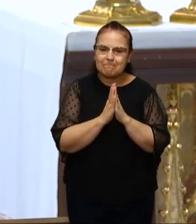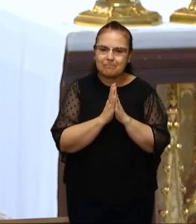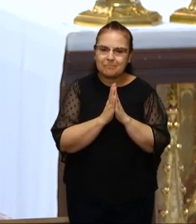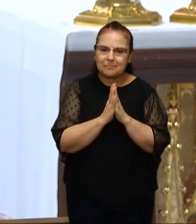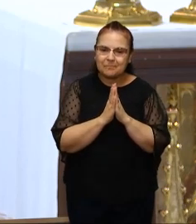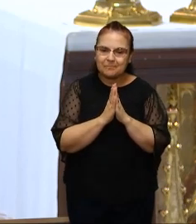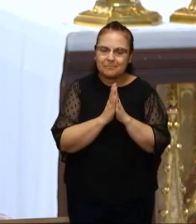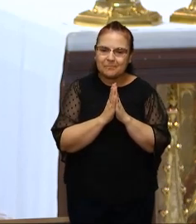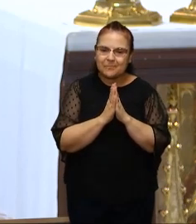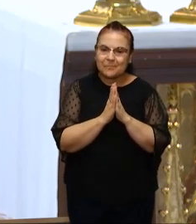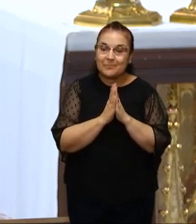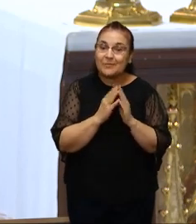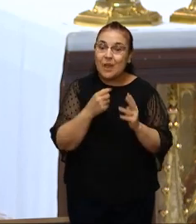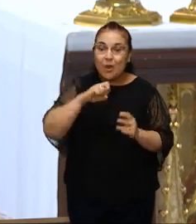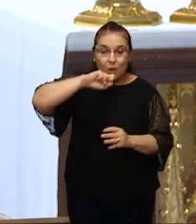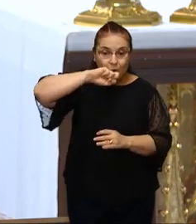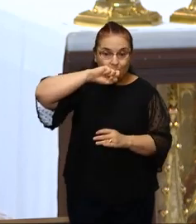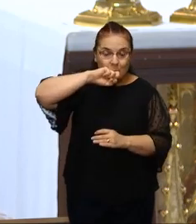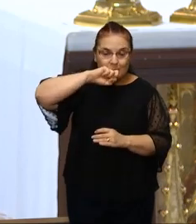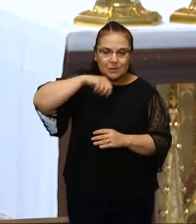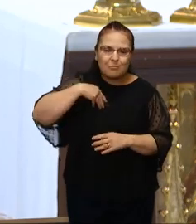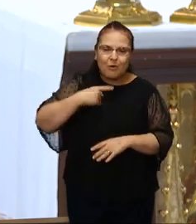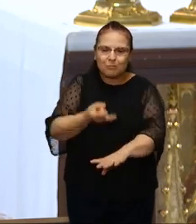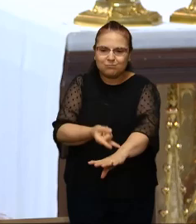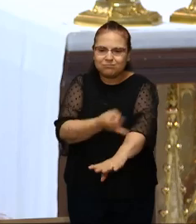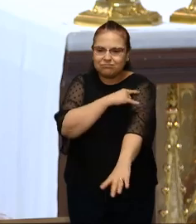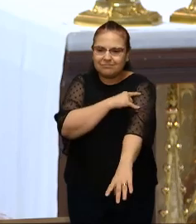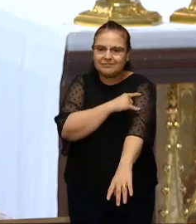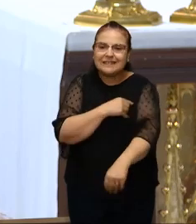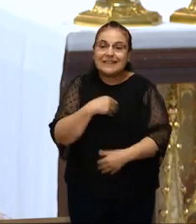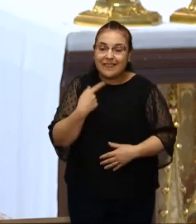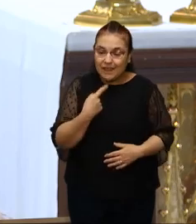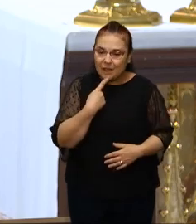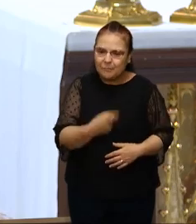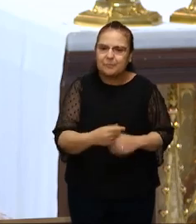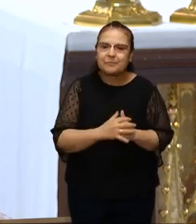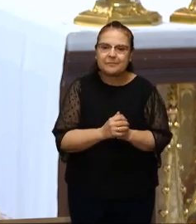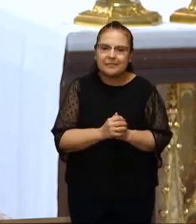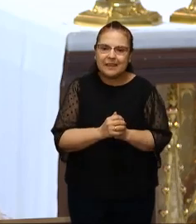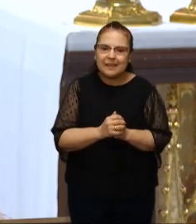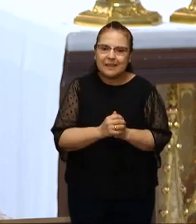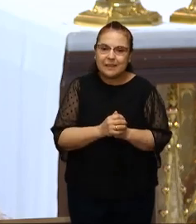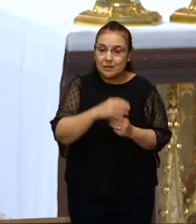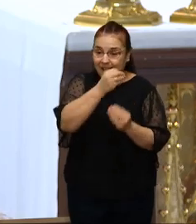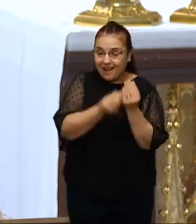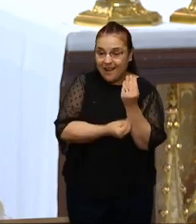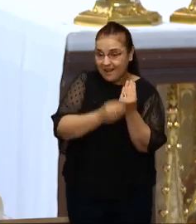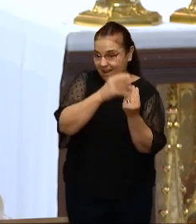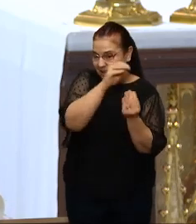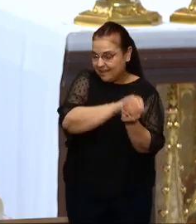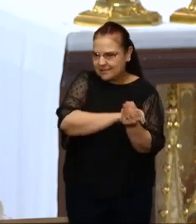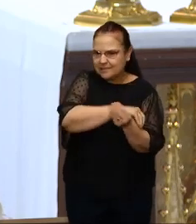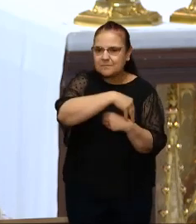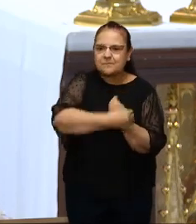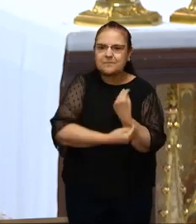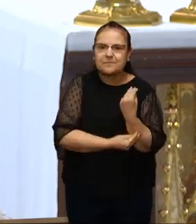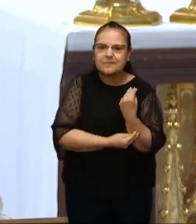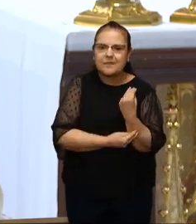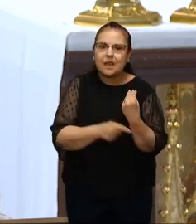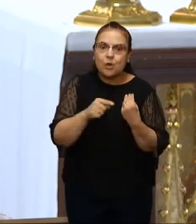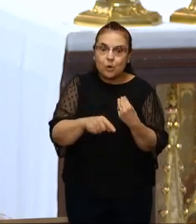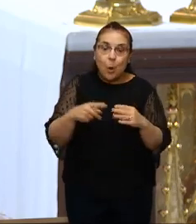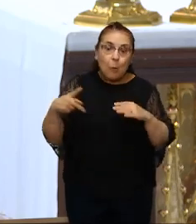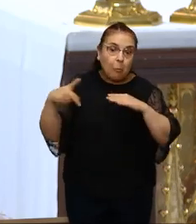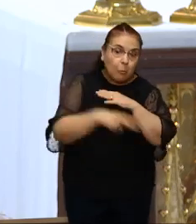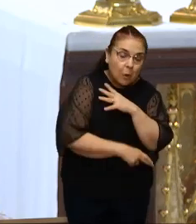por parte del obispo de Canarias, a propósito también de esta frase: se lo hemos prohibido o